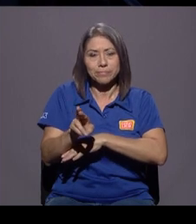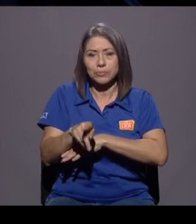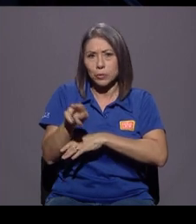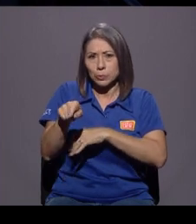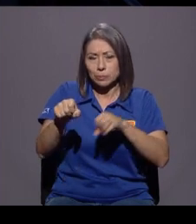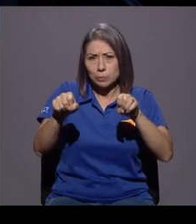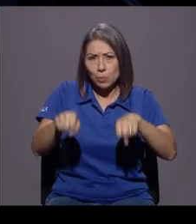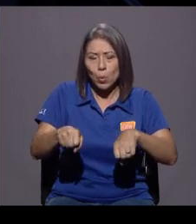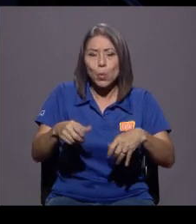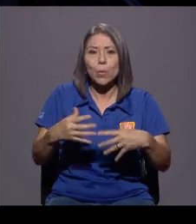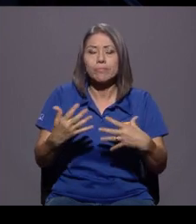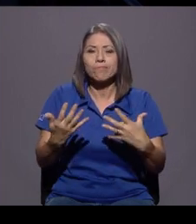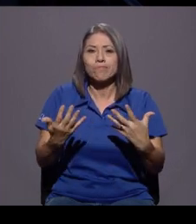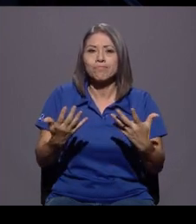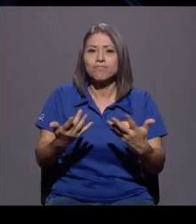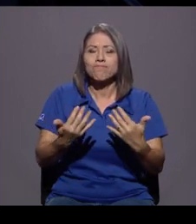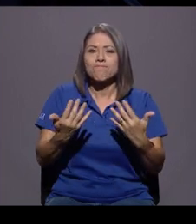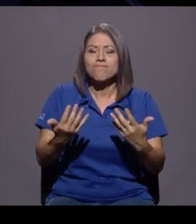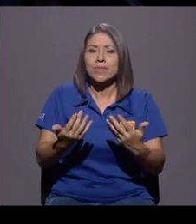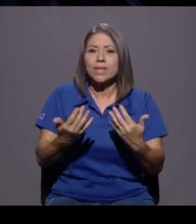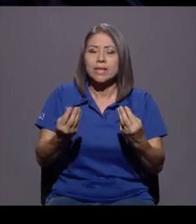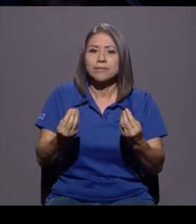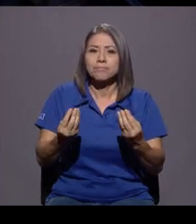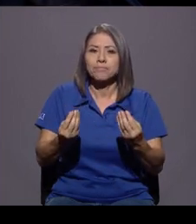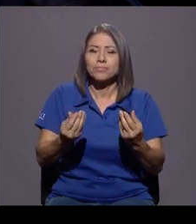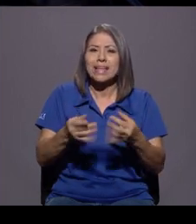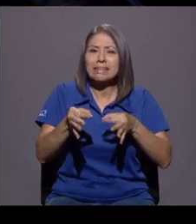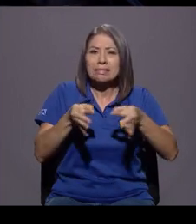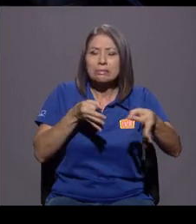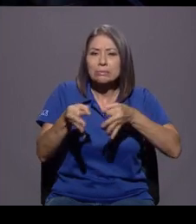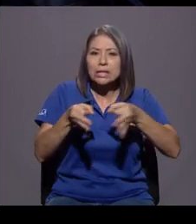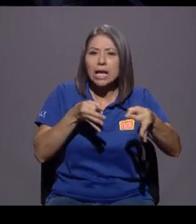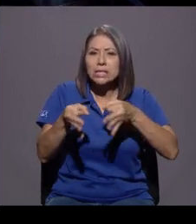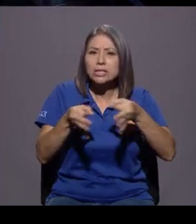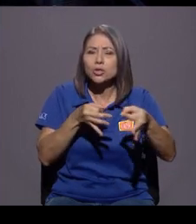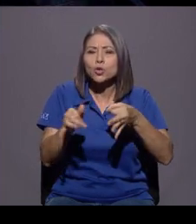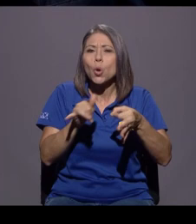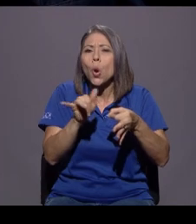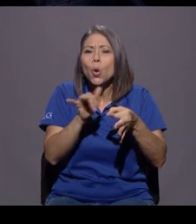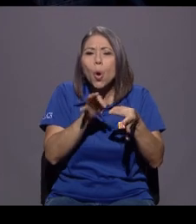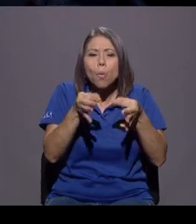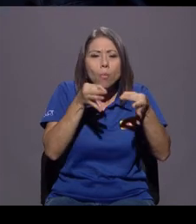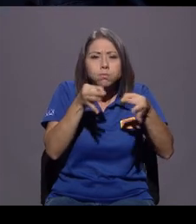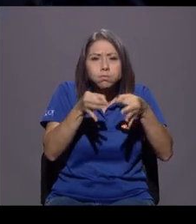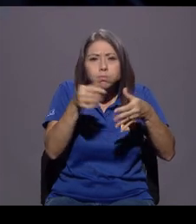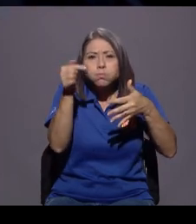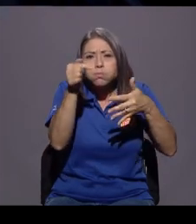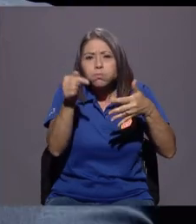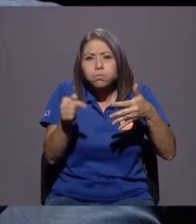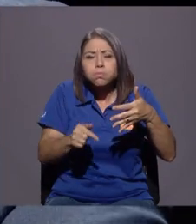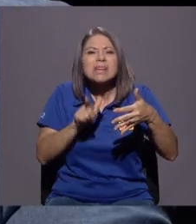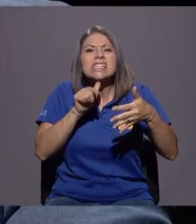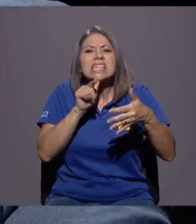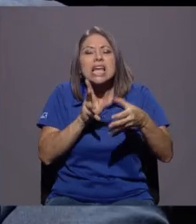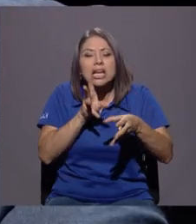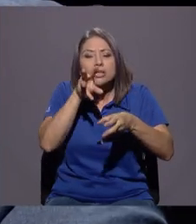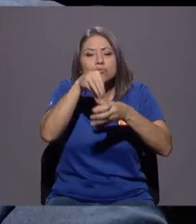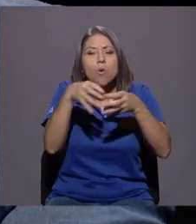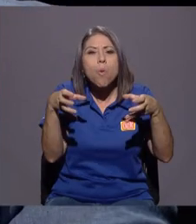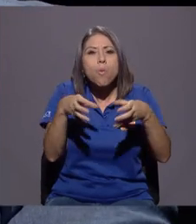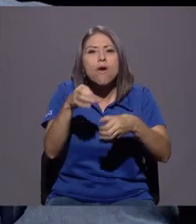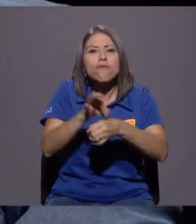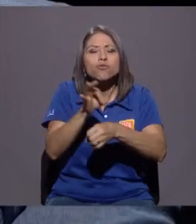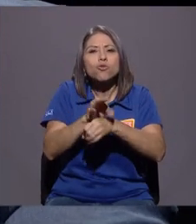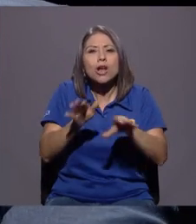una explicación a manera de infografía, quiénes lo conforman, cómo funciona? Sí, bueno,